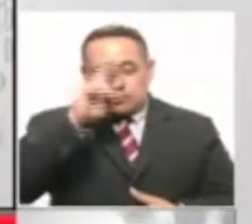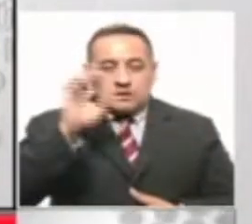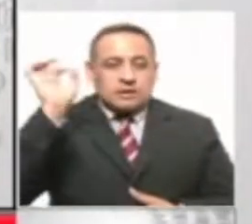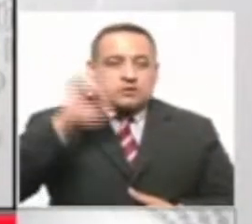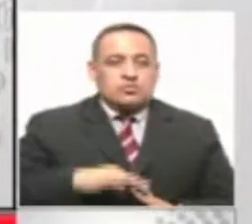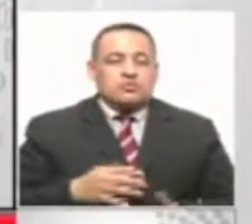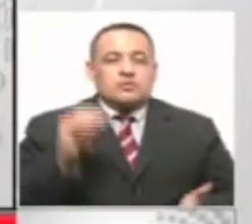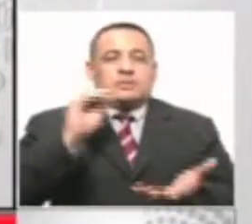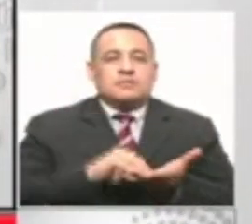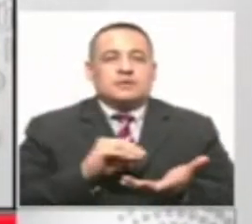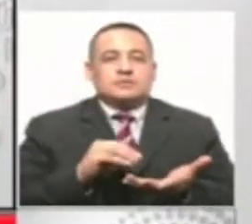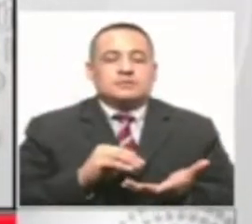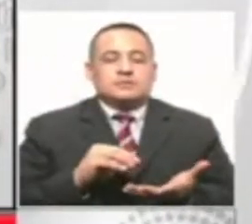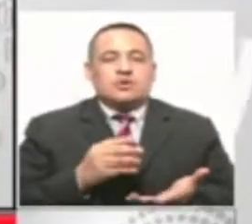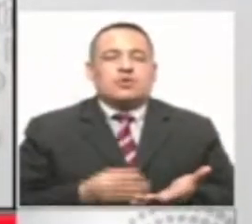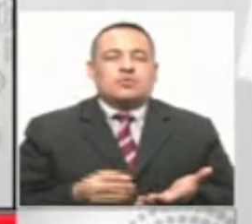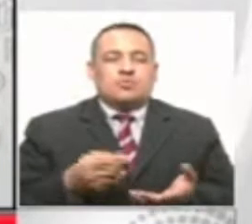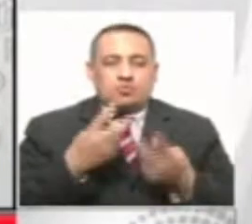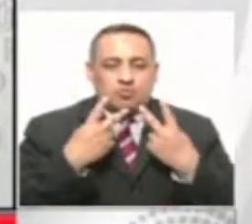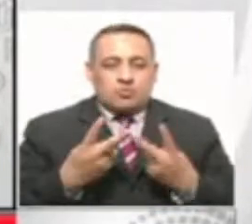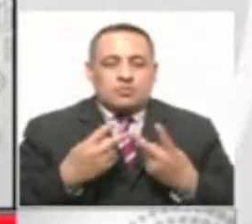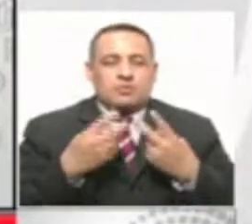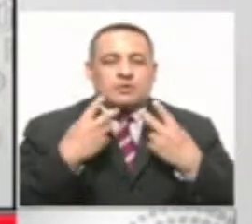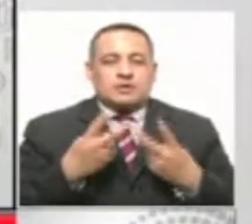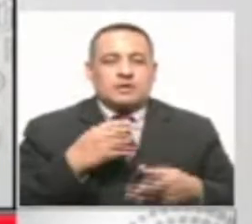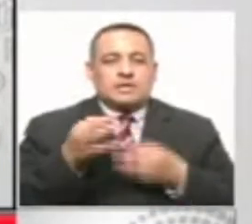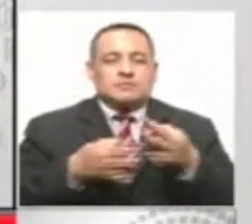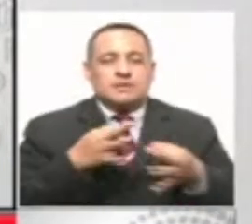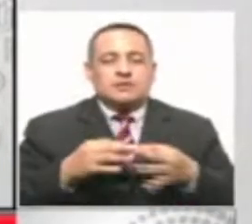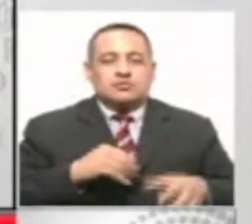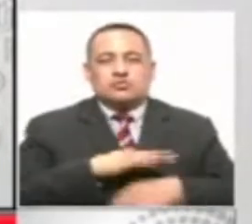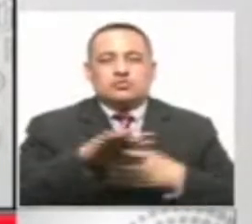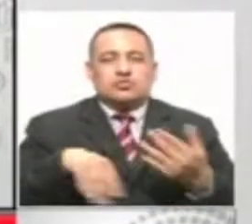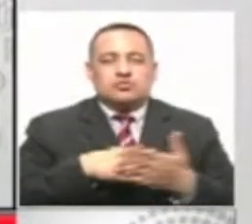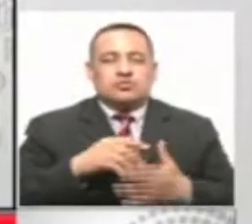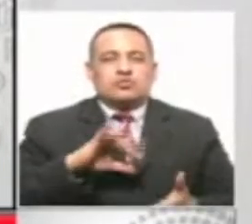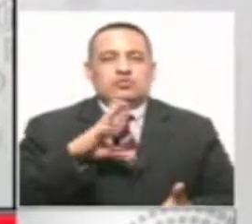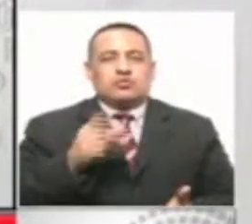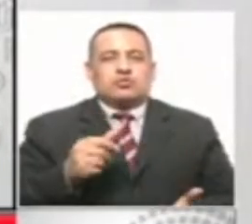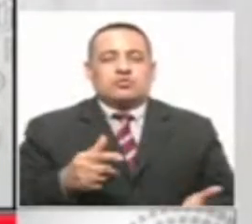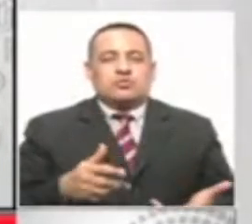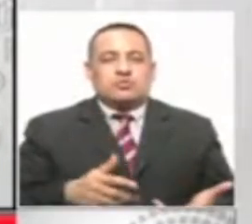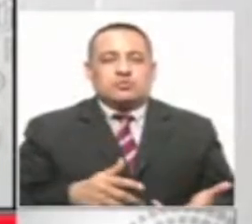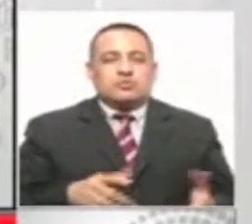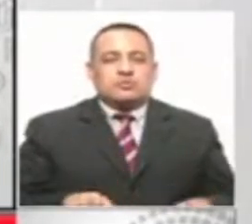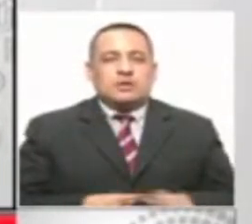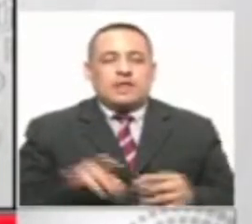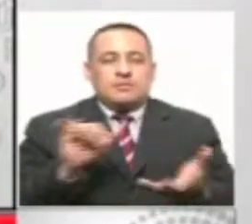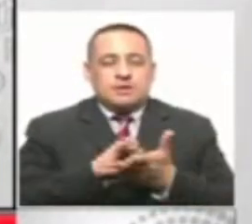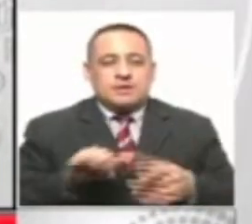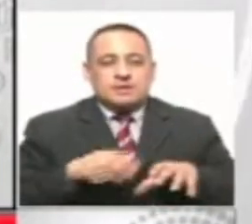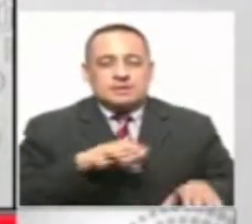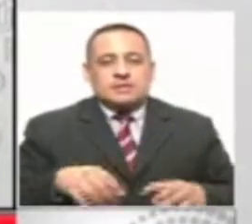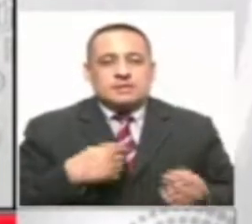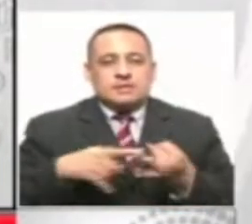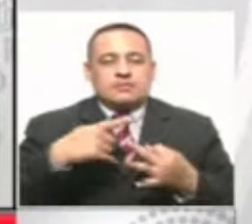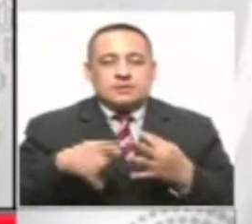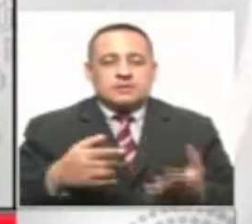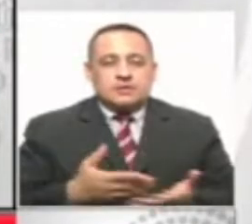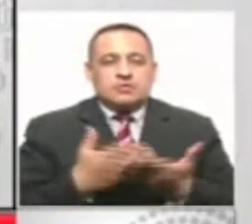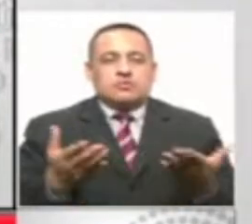más se repitan todos estos robos que se han hecho de los